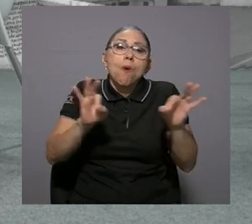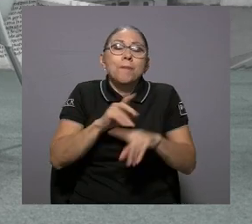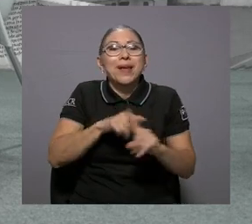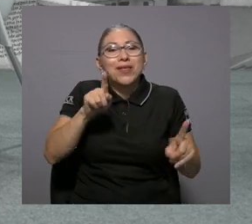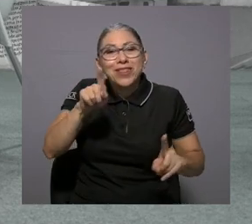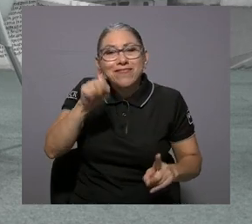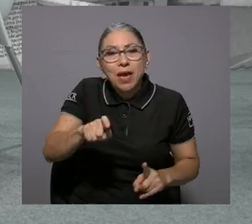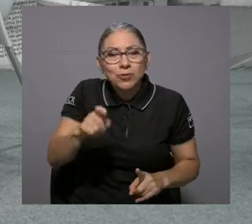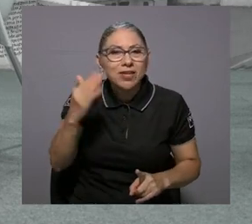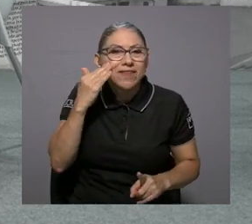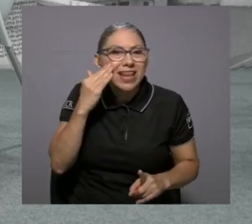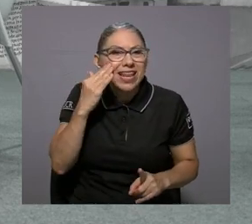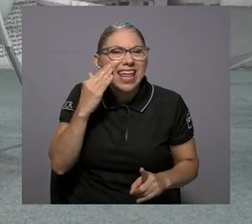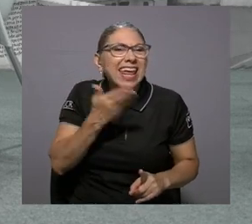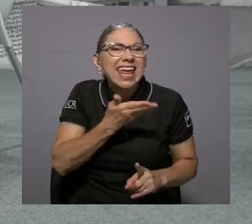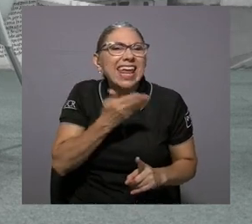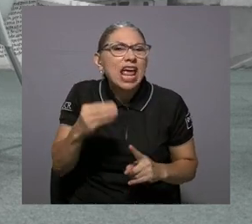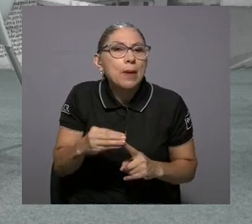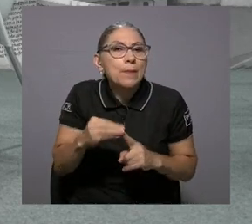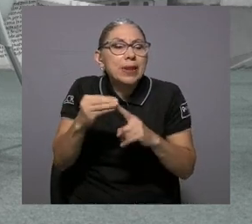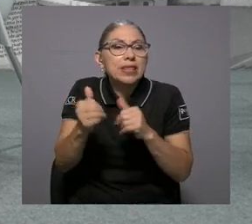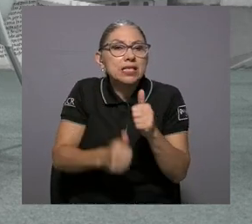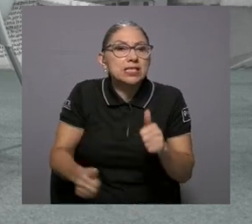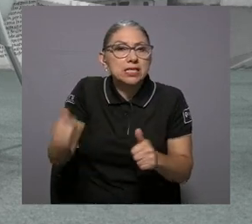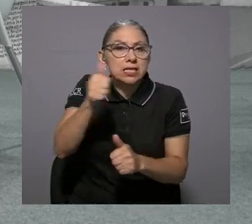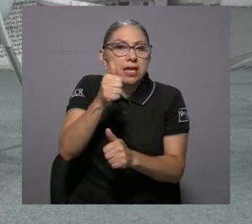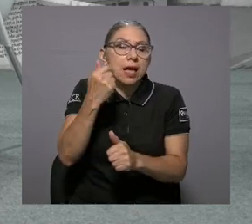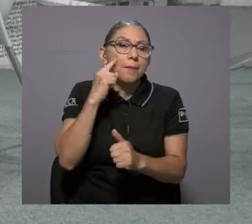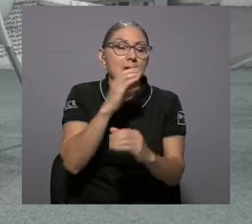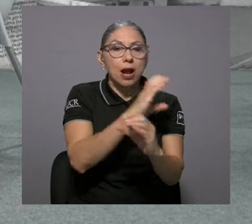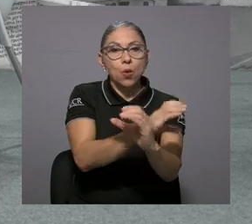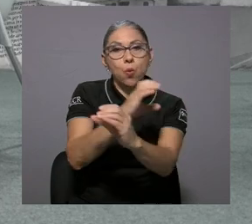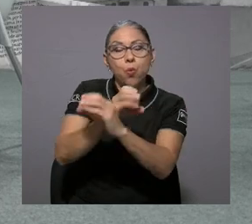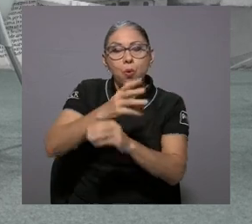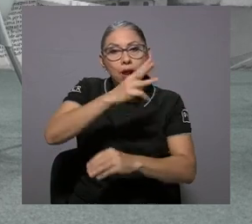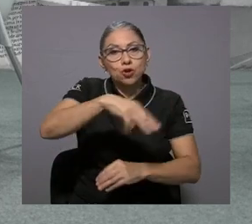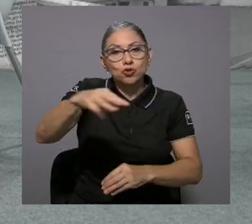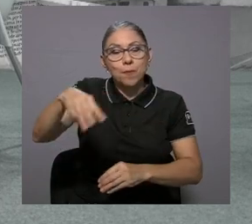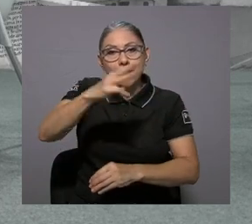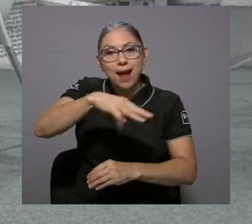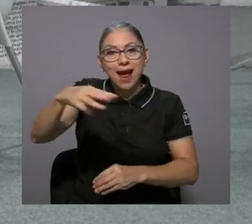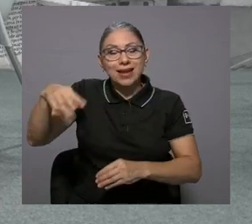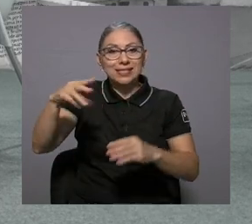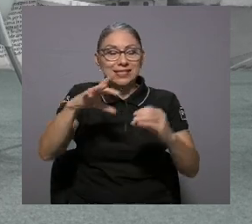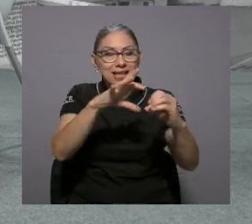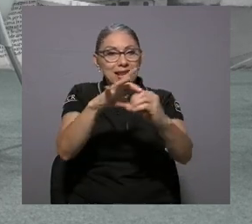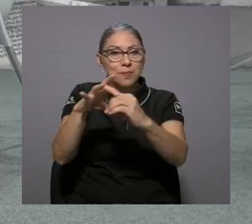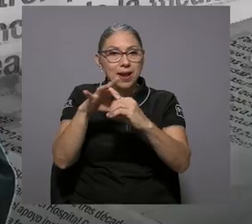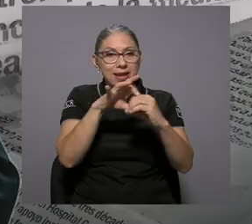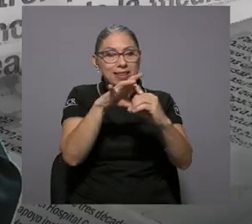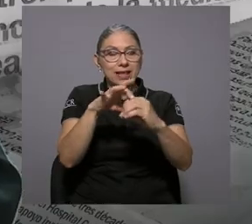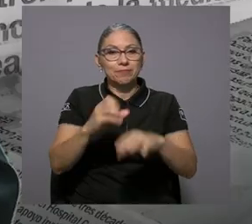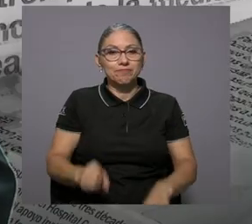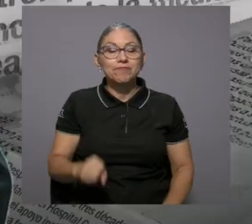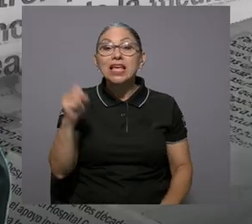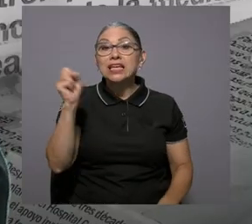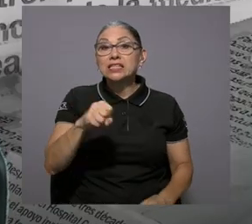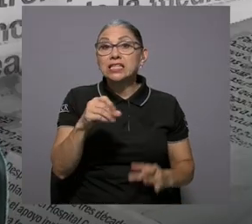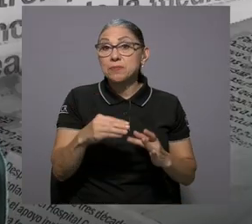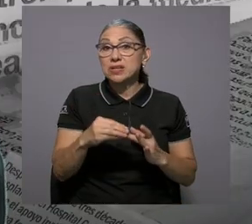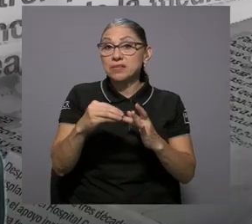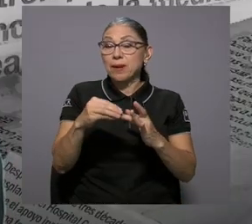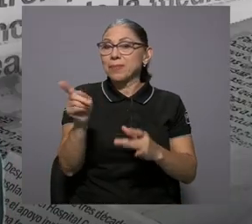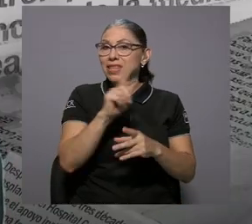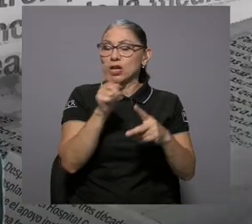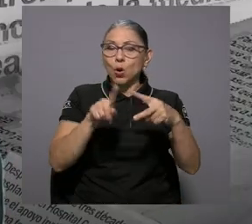sí es prioritaria para preservar los mares y el planeta. Sí, sobre todo no empezar actividades